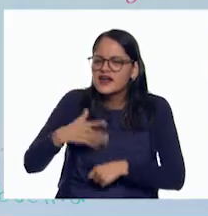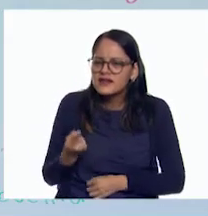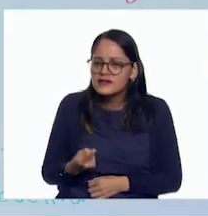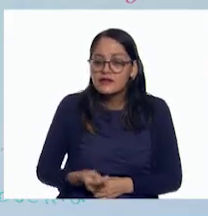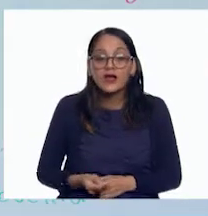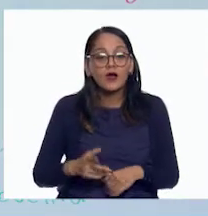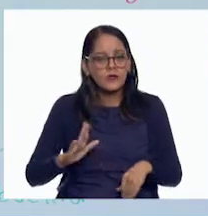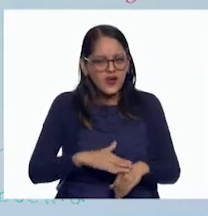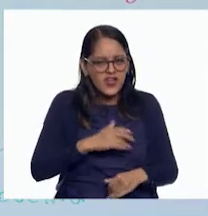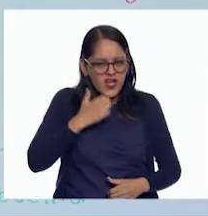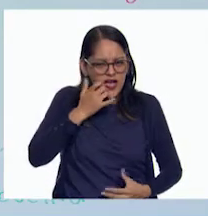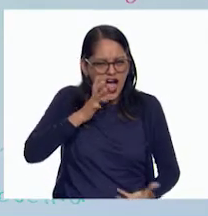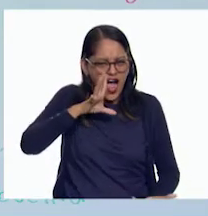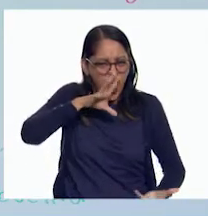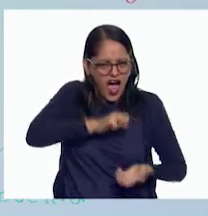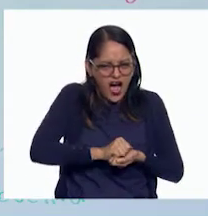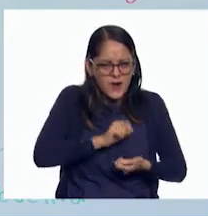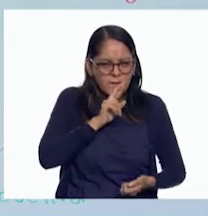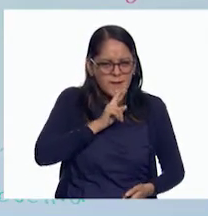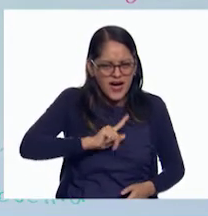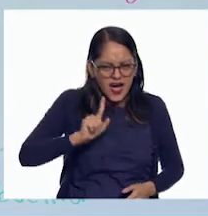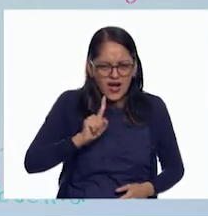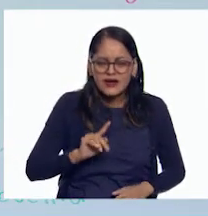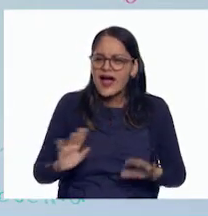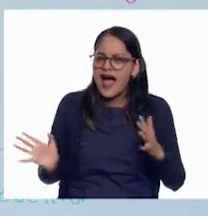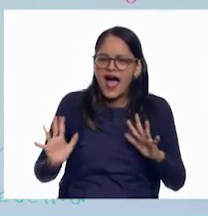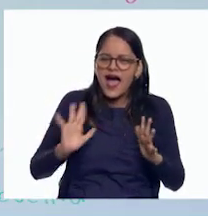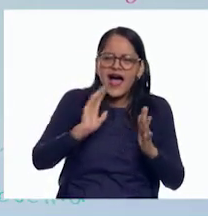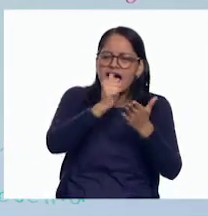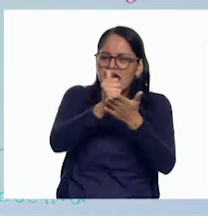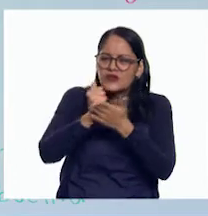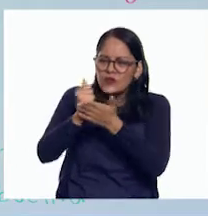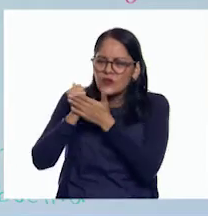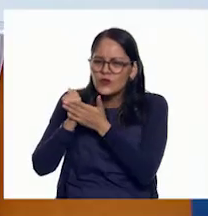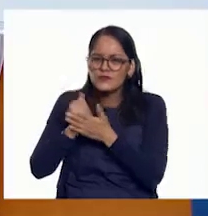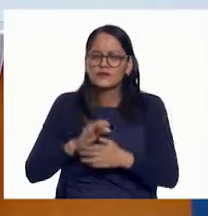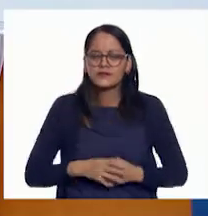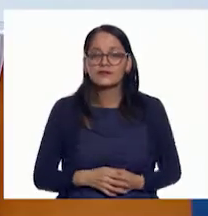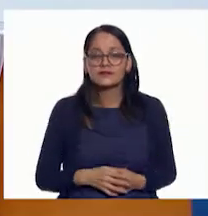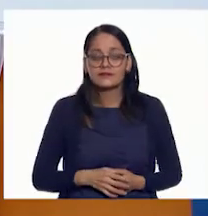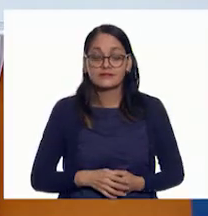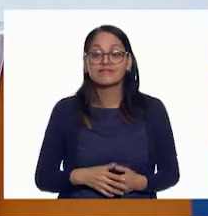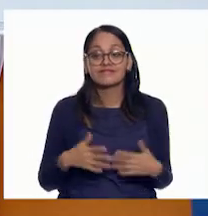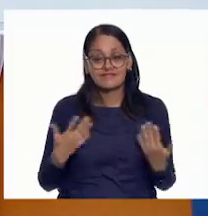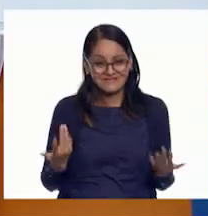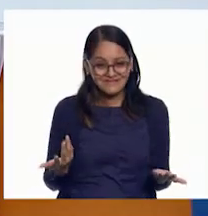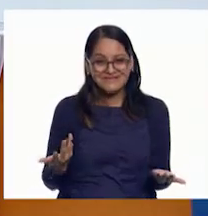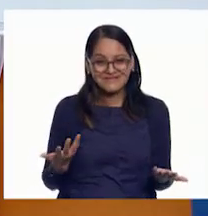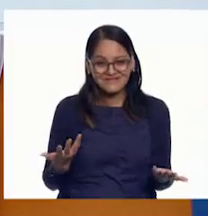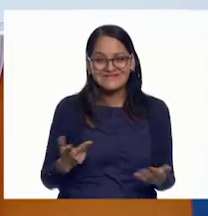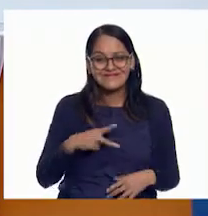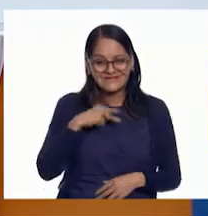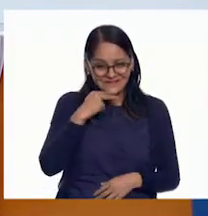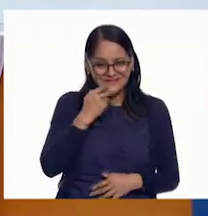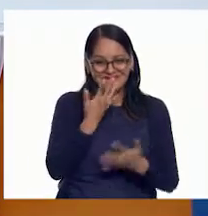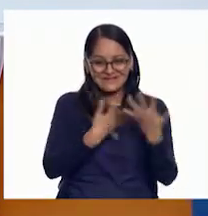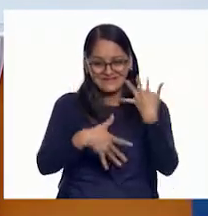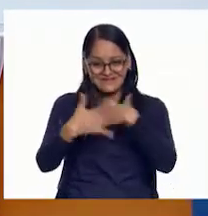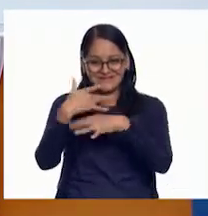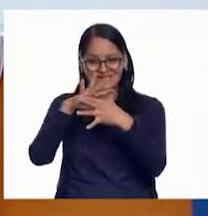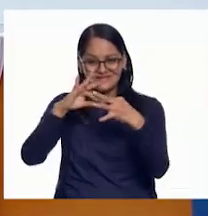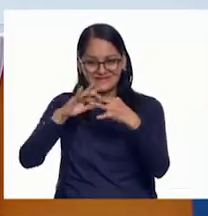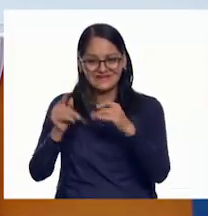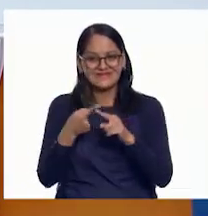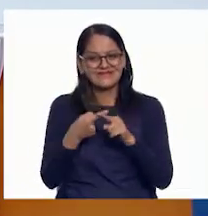Para comerte mejor. ¡Auxilio! ¡Socorro! Y entonces le damos Sí. un tono de voz